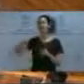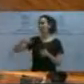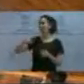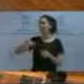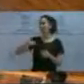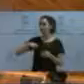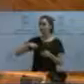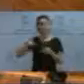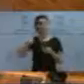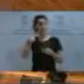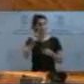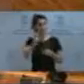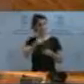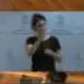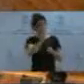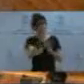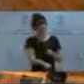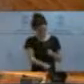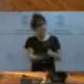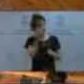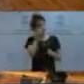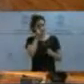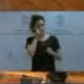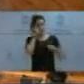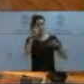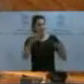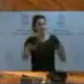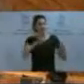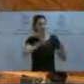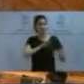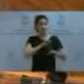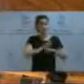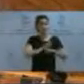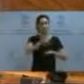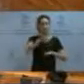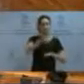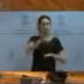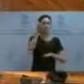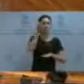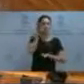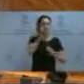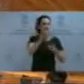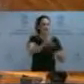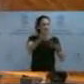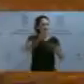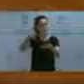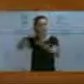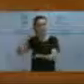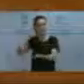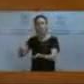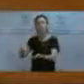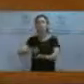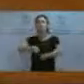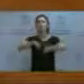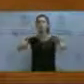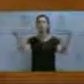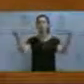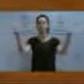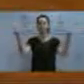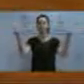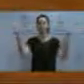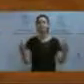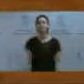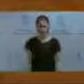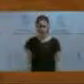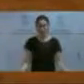presidente del Gobierno de Asturias, señores, señoras consejeros, público, señorías. Es hoy